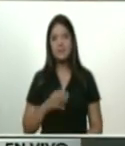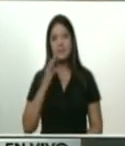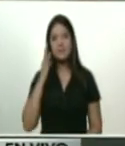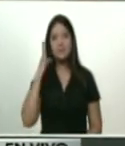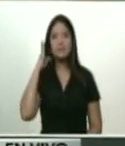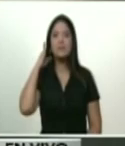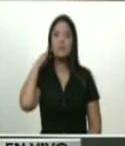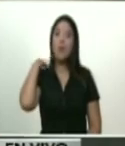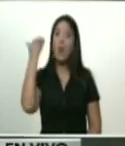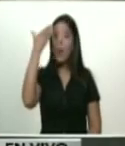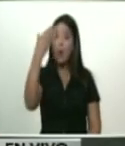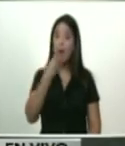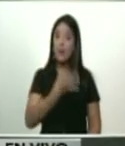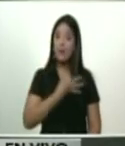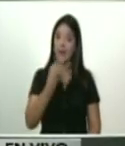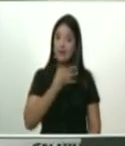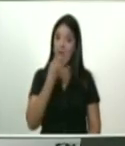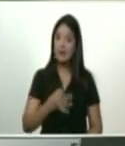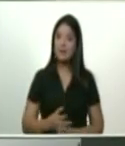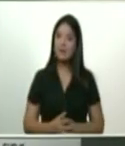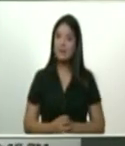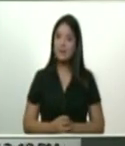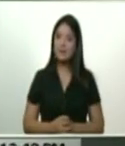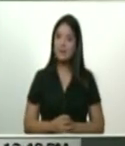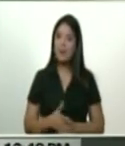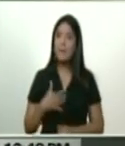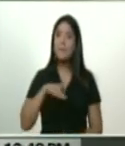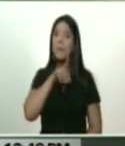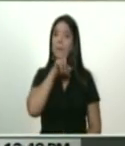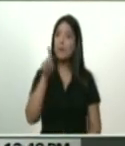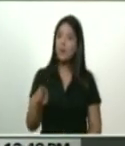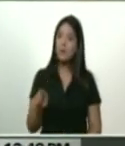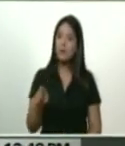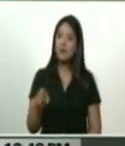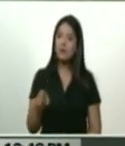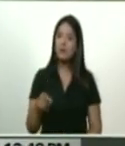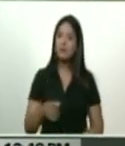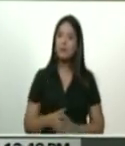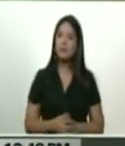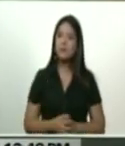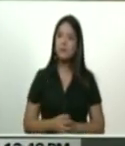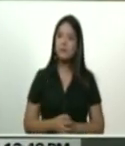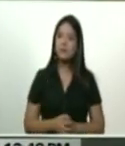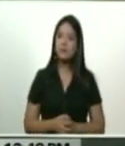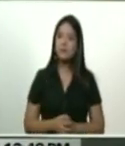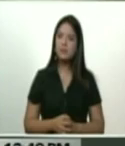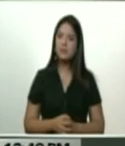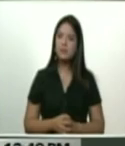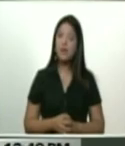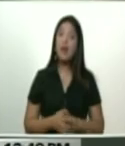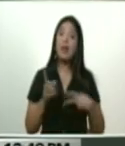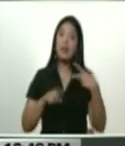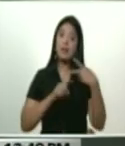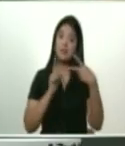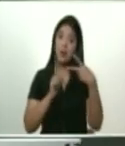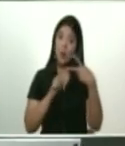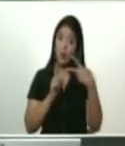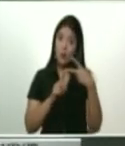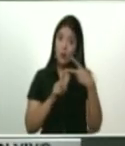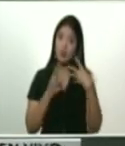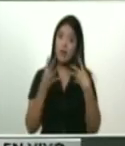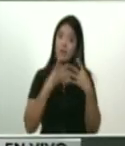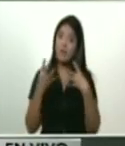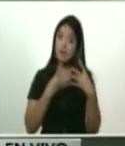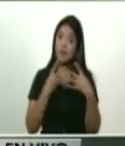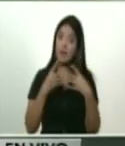Hola, buenas tardes. ¿Cómo está? Bien. Bueno, mi primera pregunta tiene que ver con, por ser la segunda edición del Festival